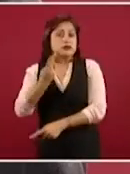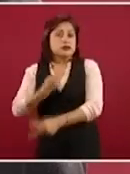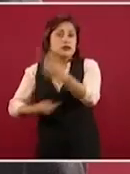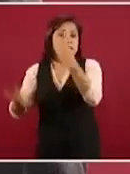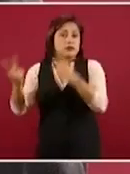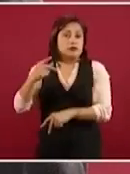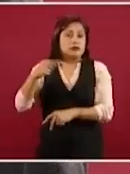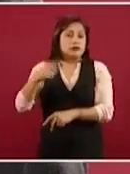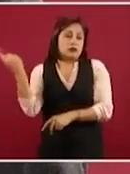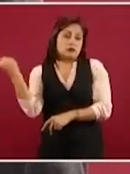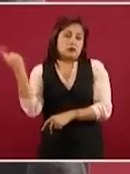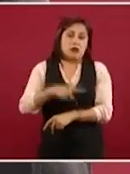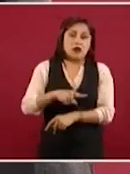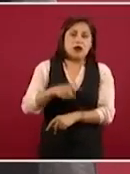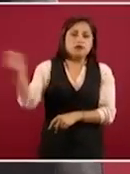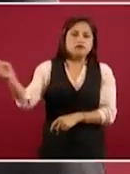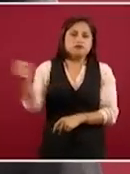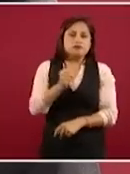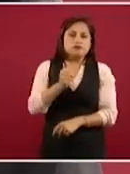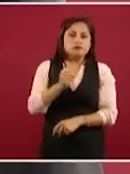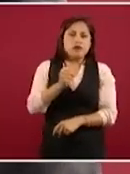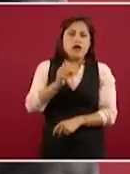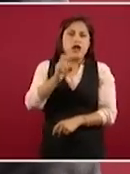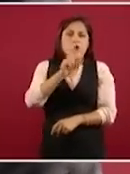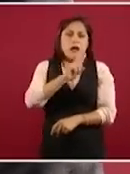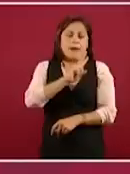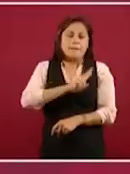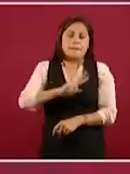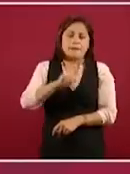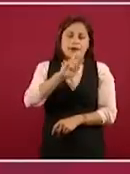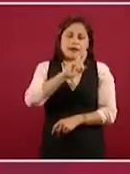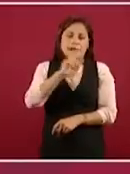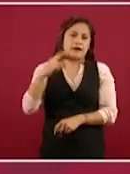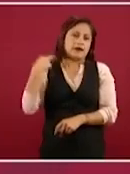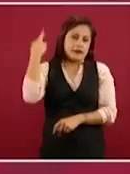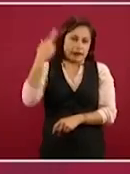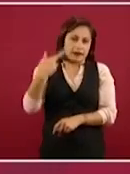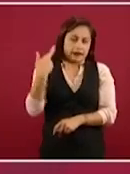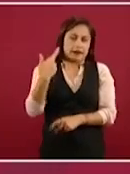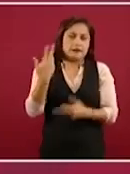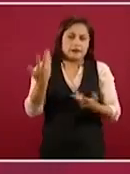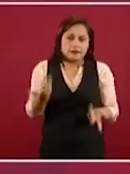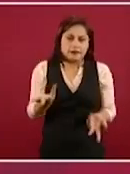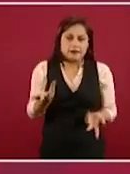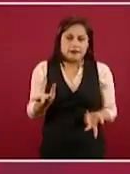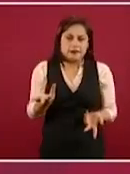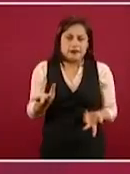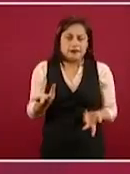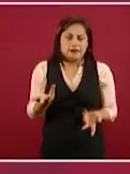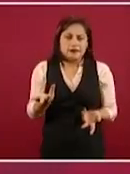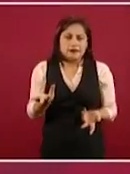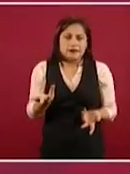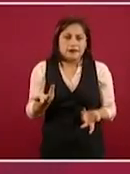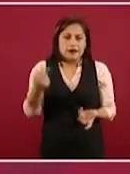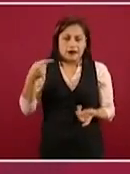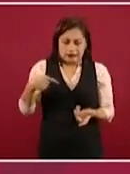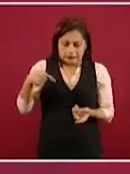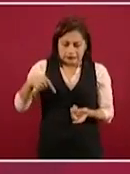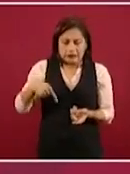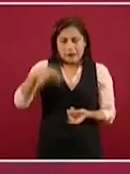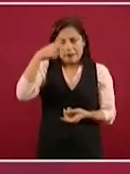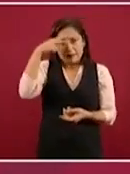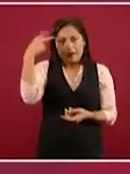imponían a los virreyes, 3 siglos. ¿Cuántos siglos llevamos como país independiente?